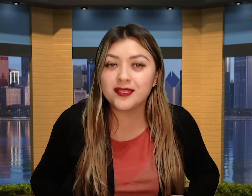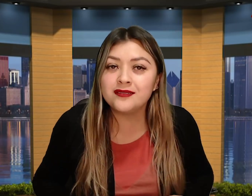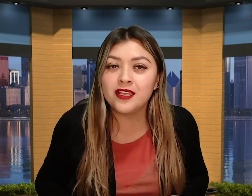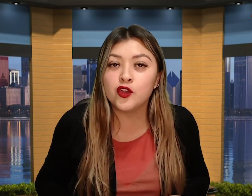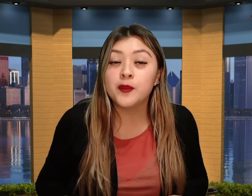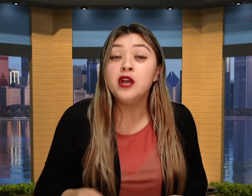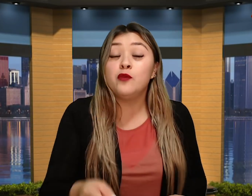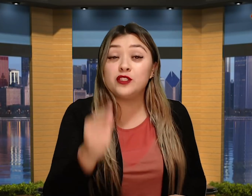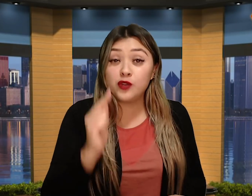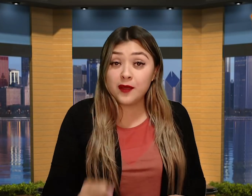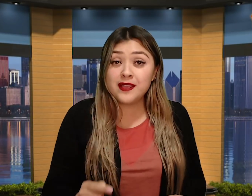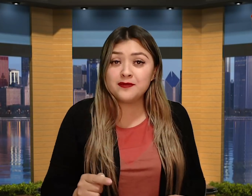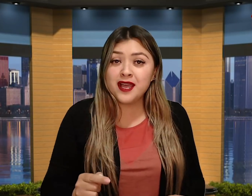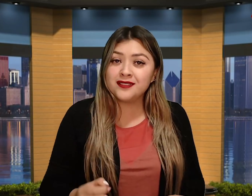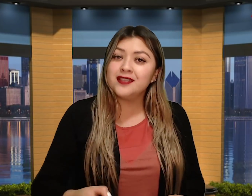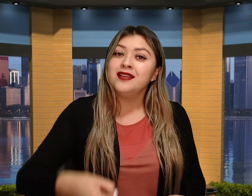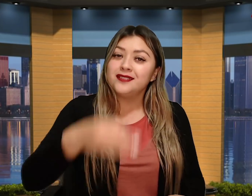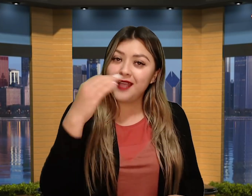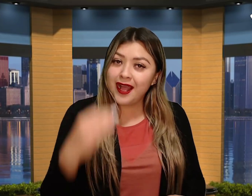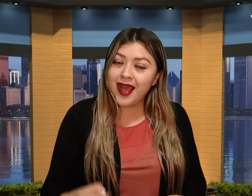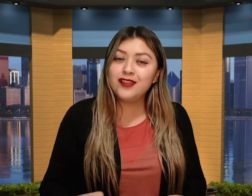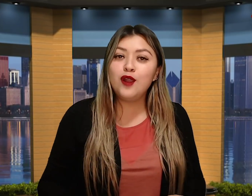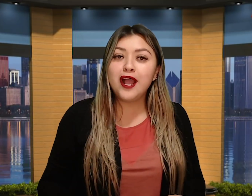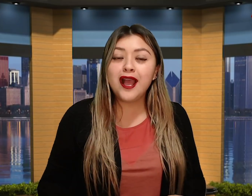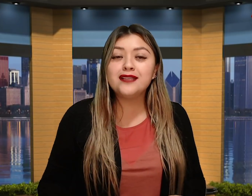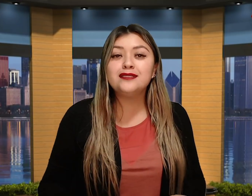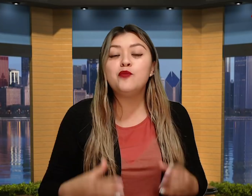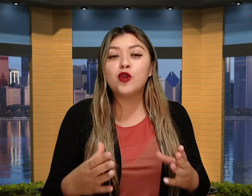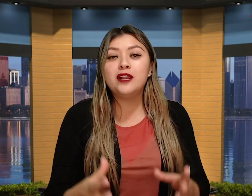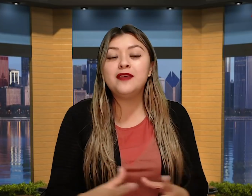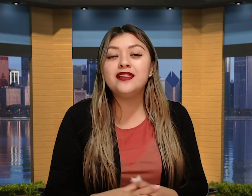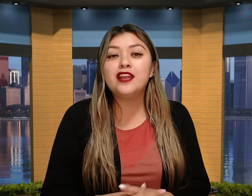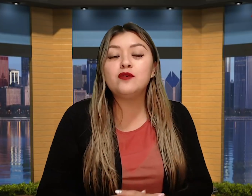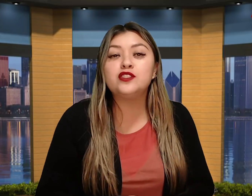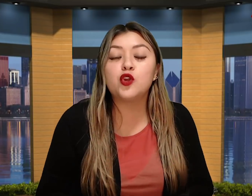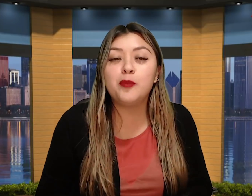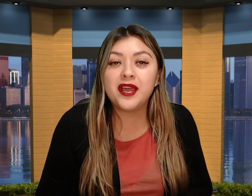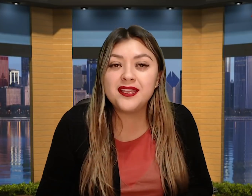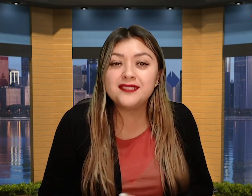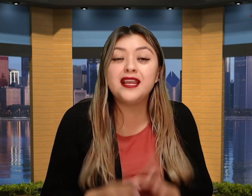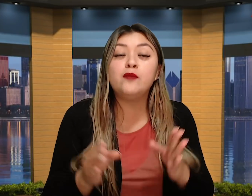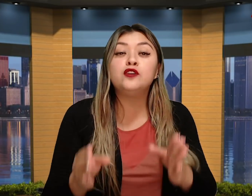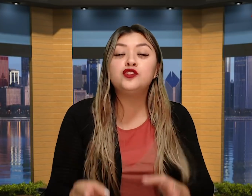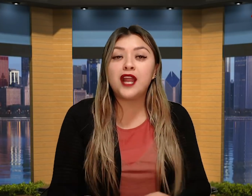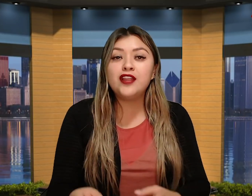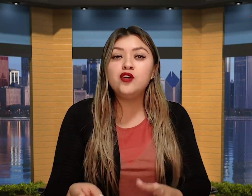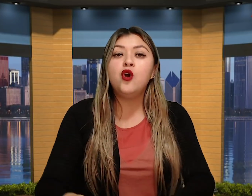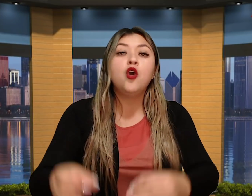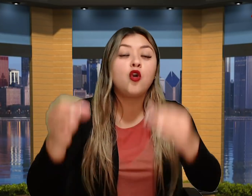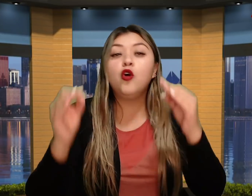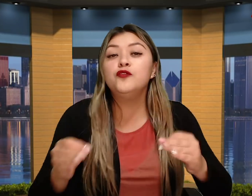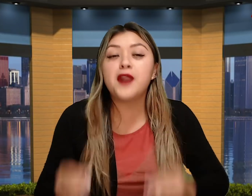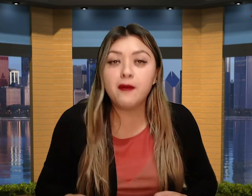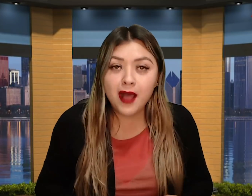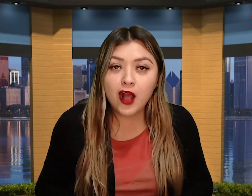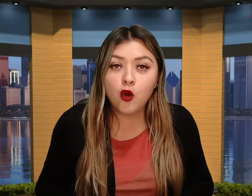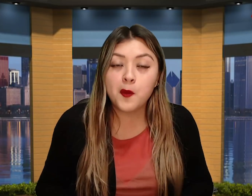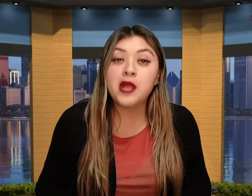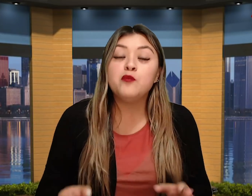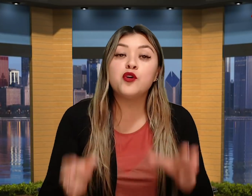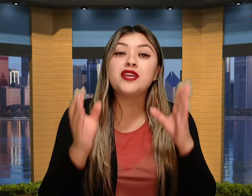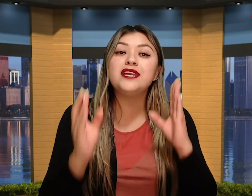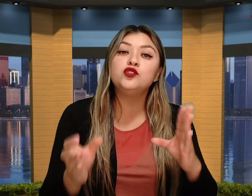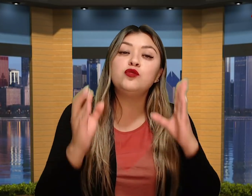Nieto Castillo. Pues una vez más, sacando la casta por el bien de nuestro país, demostrando con